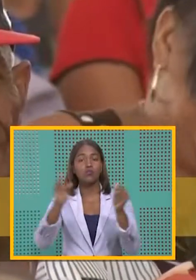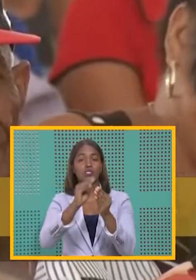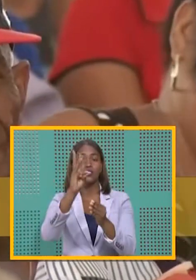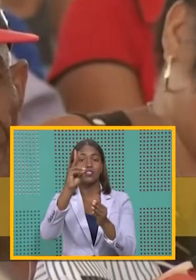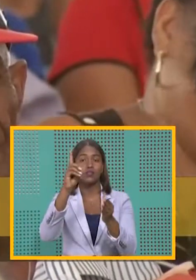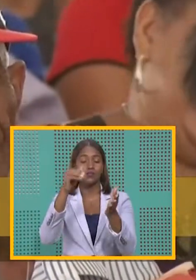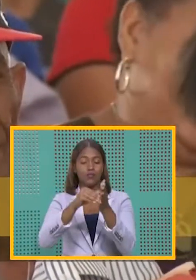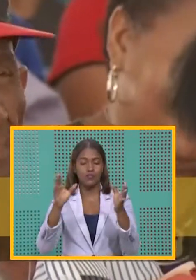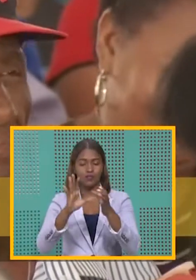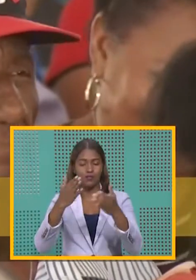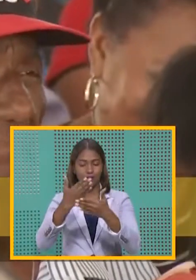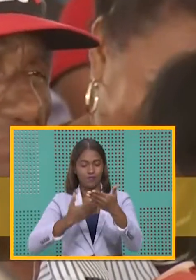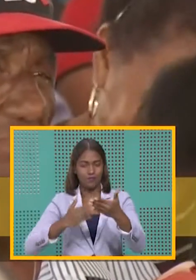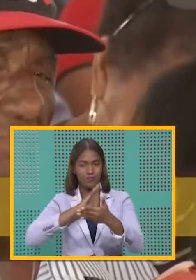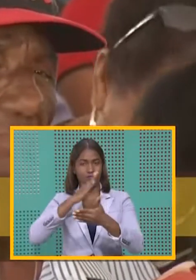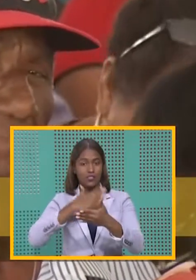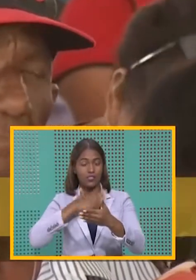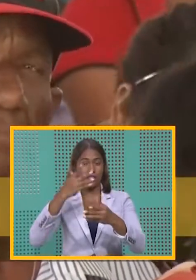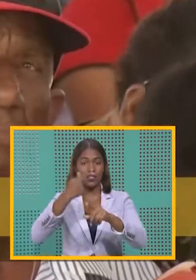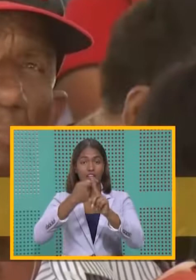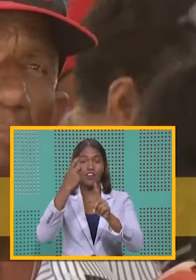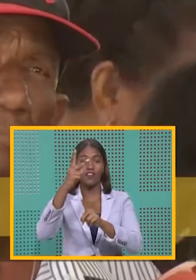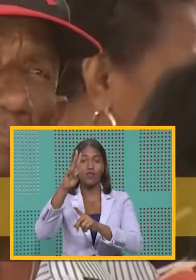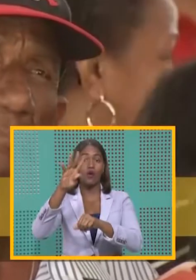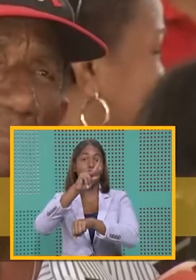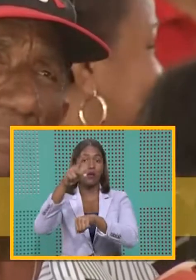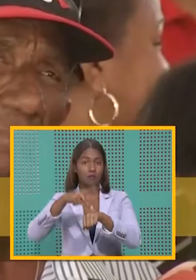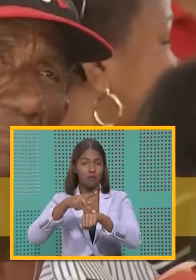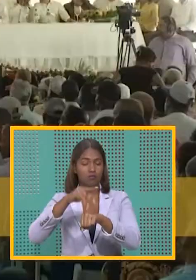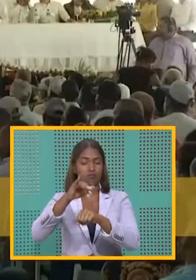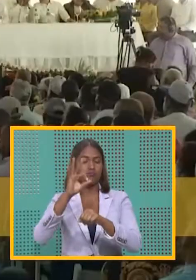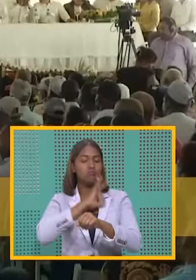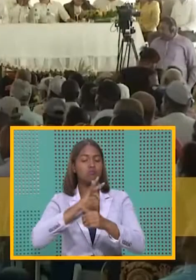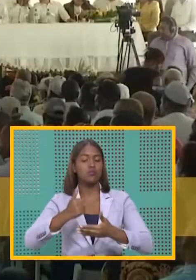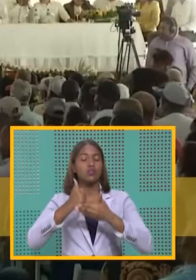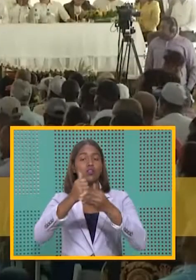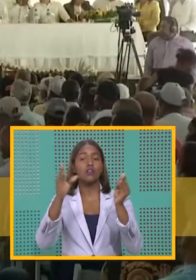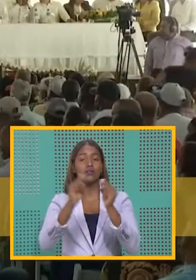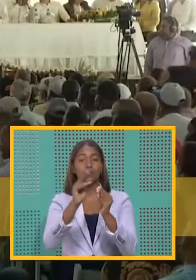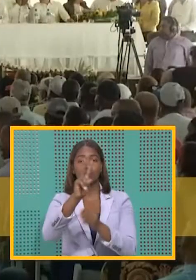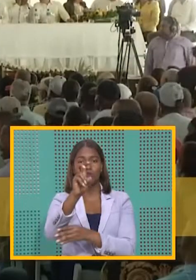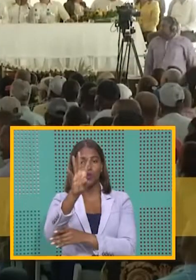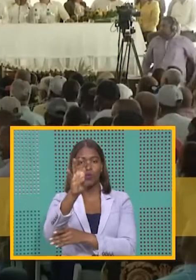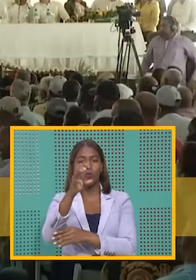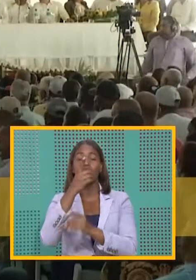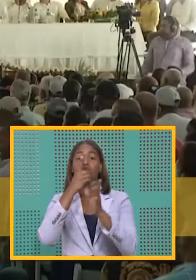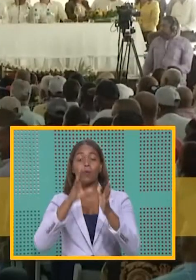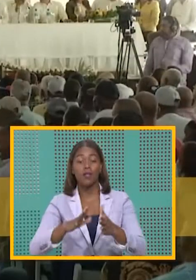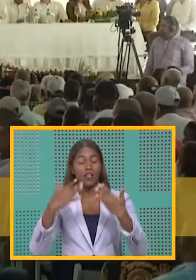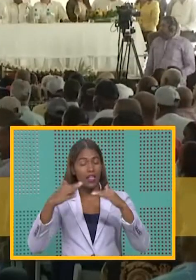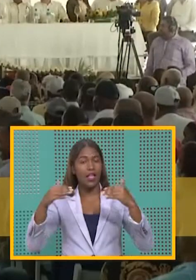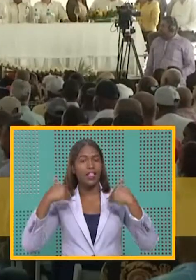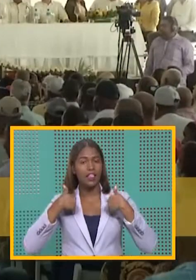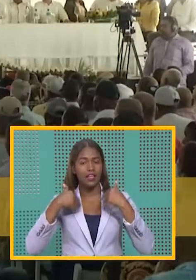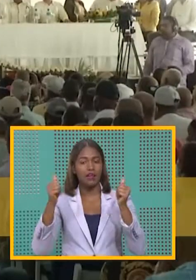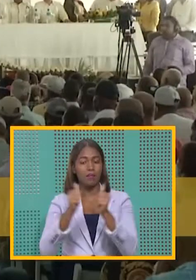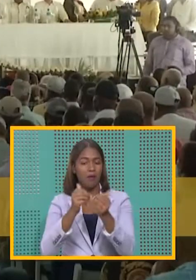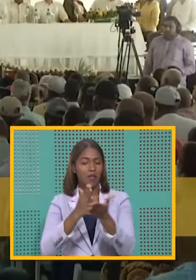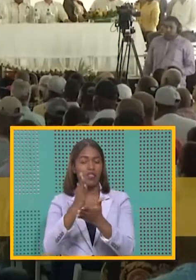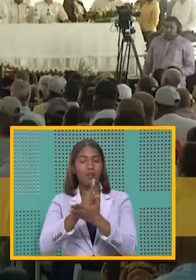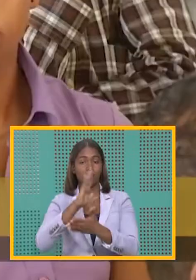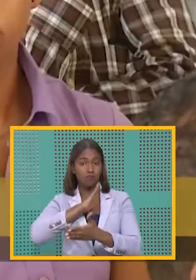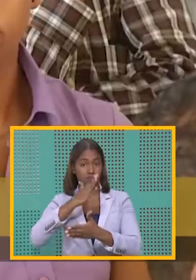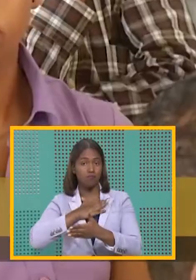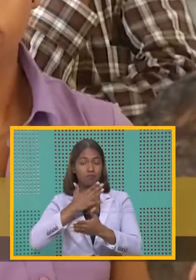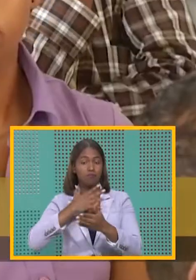61.000 certificados de títulos en 24 provincias, beneficiando a más de 240.000 dominicanos que ya cuentan con un derecho de